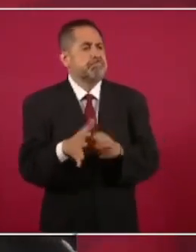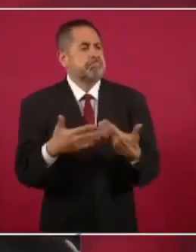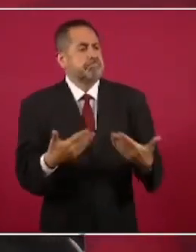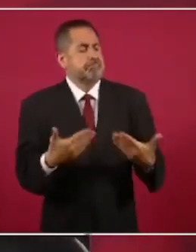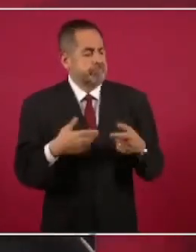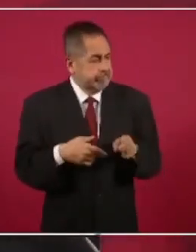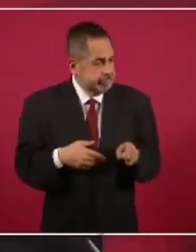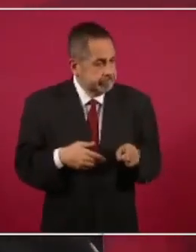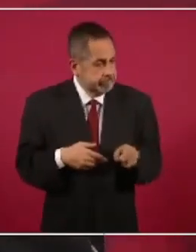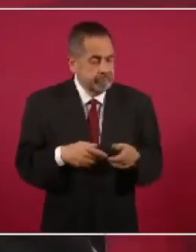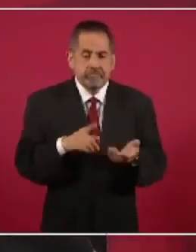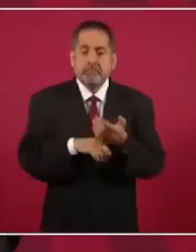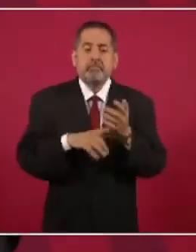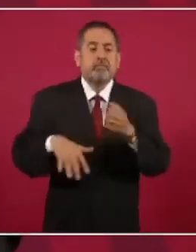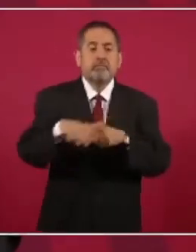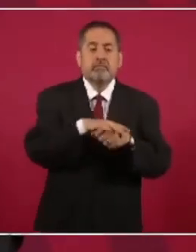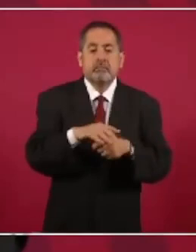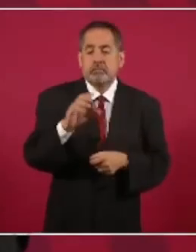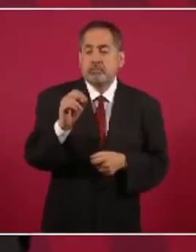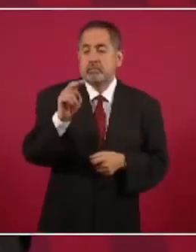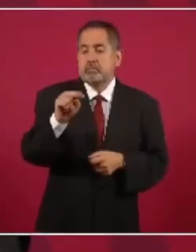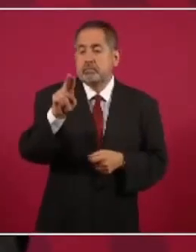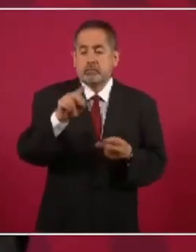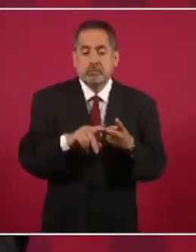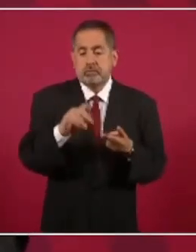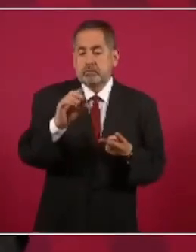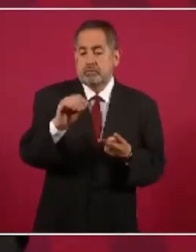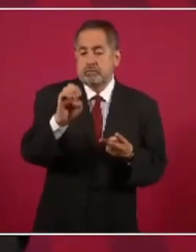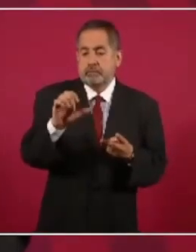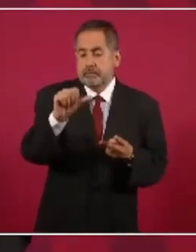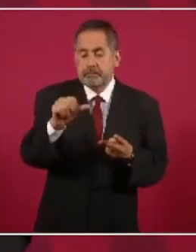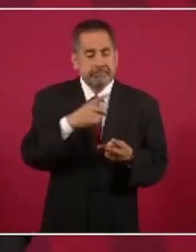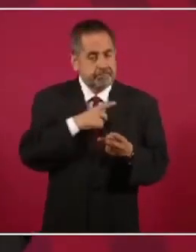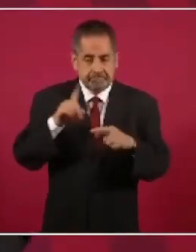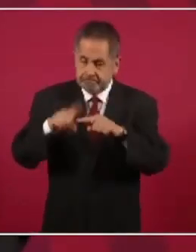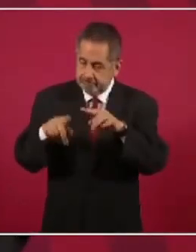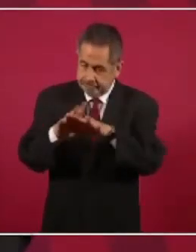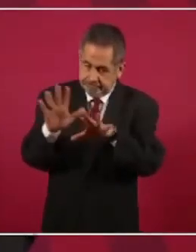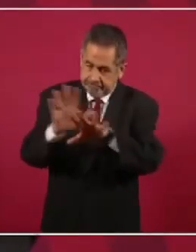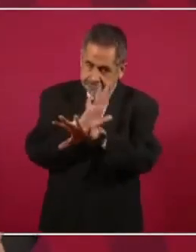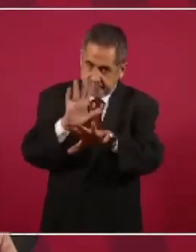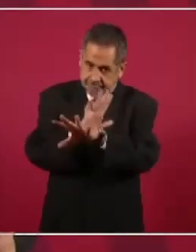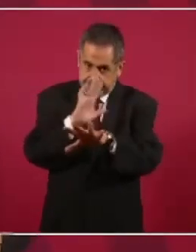tanto la ONU como la OEA y otros organismos se tienen que reformar,